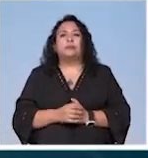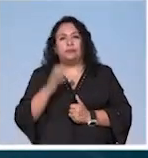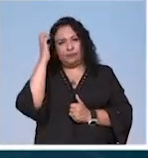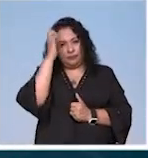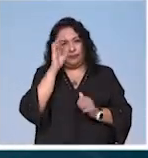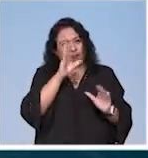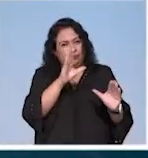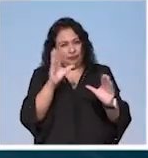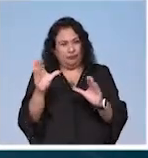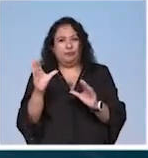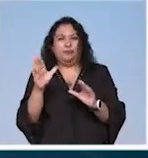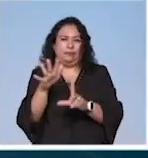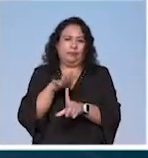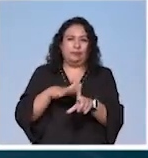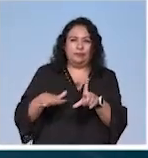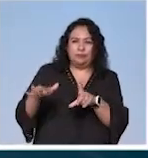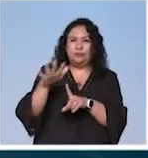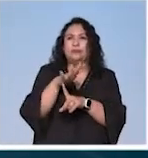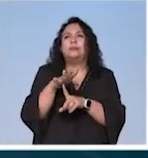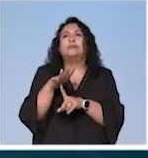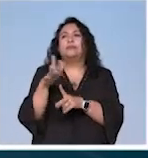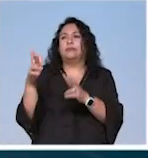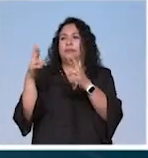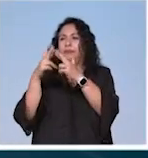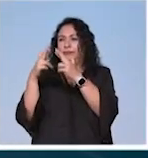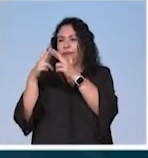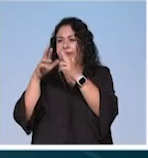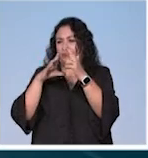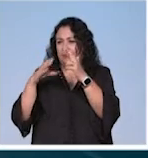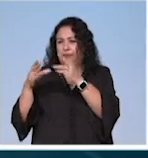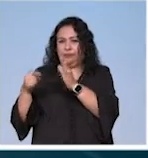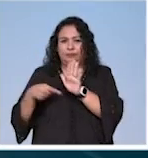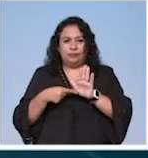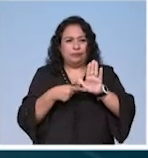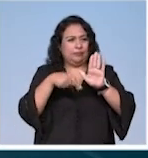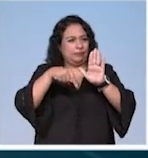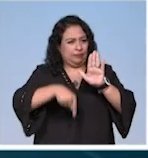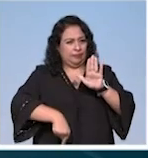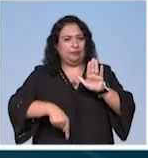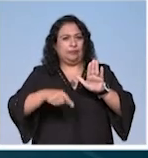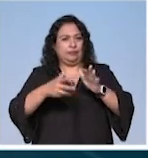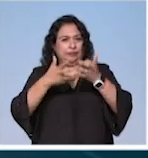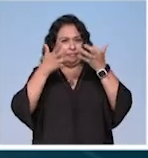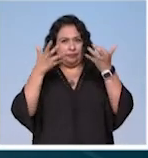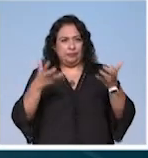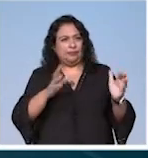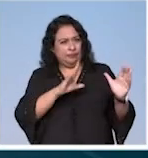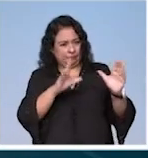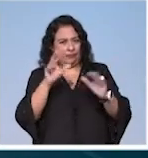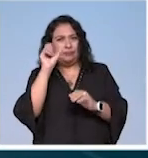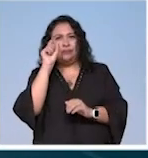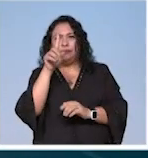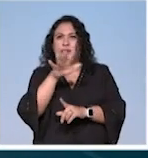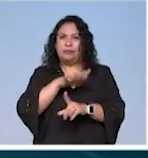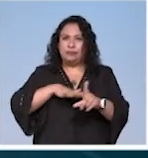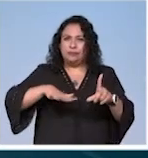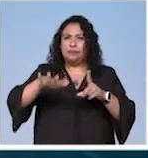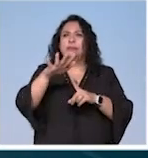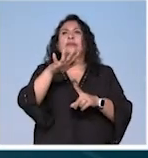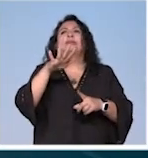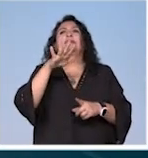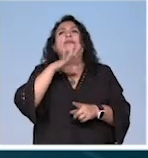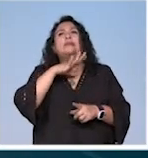Evangelizar en el contexto de traer la religión cristiana a estas tierras y evangelizar también en el contexto de